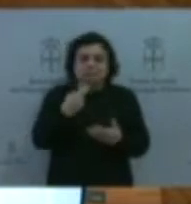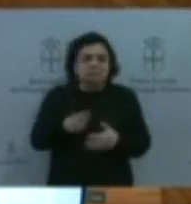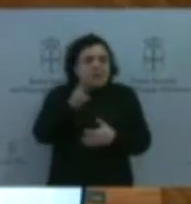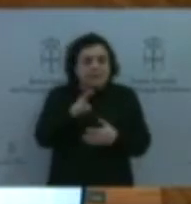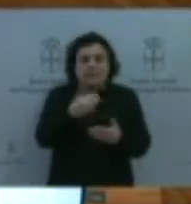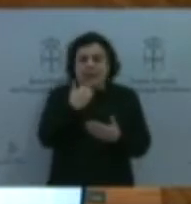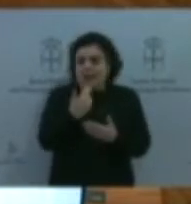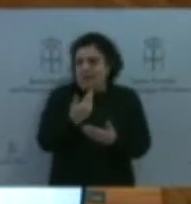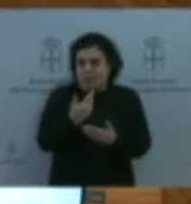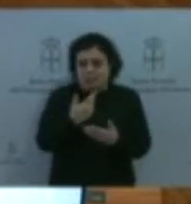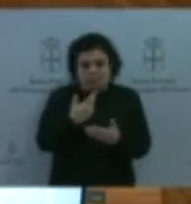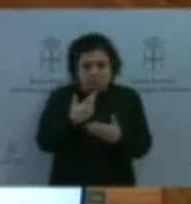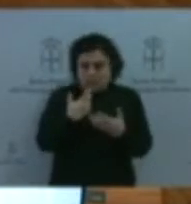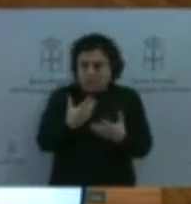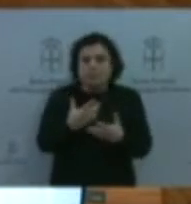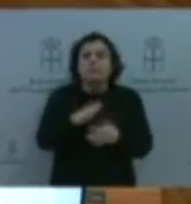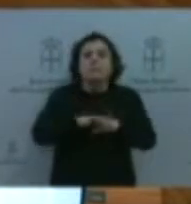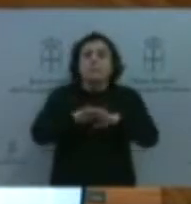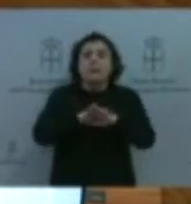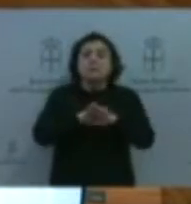Sería incoherente que en Asturias